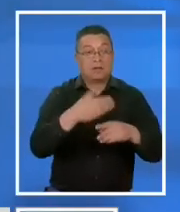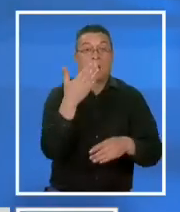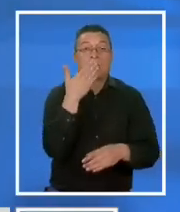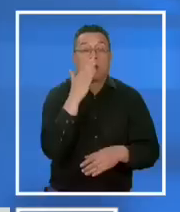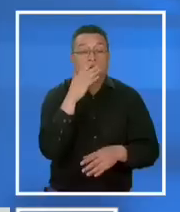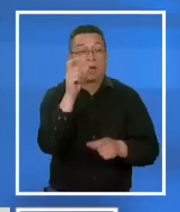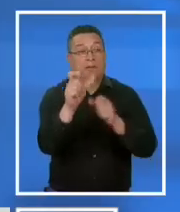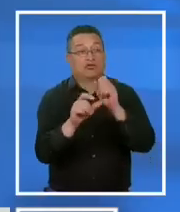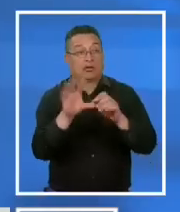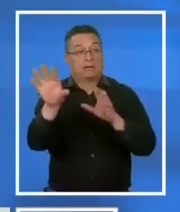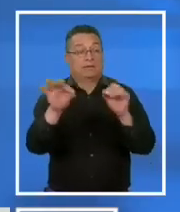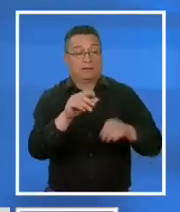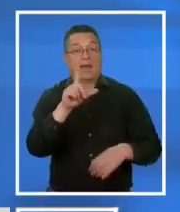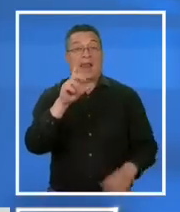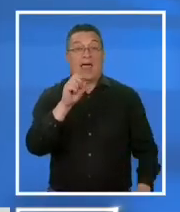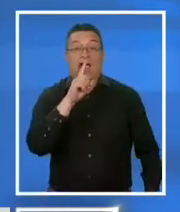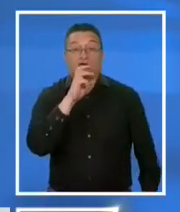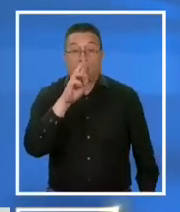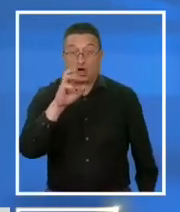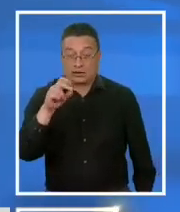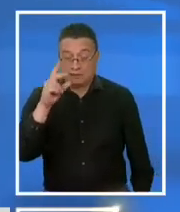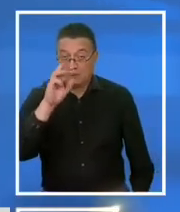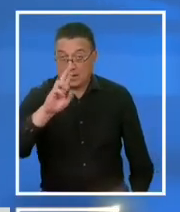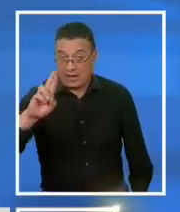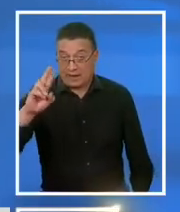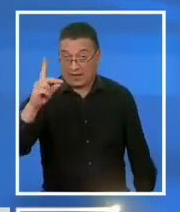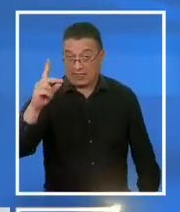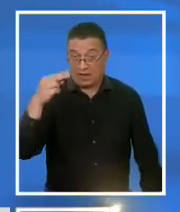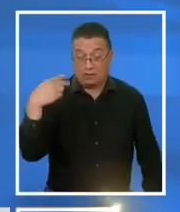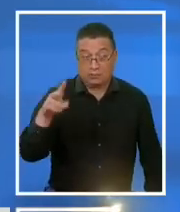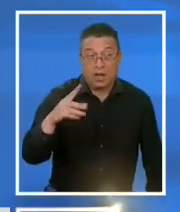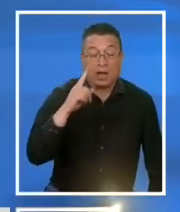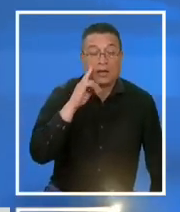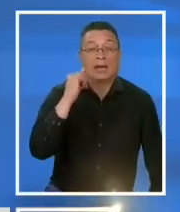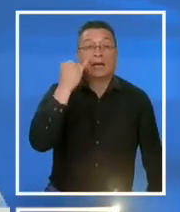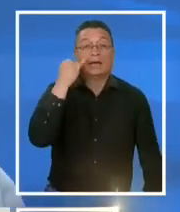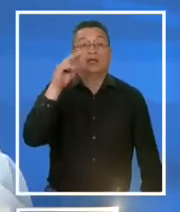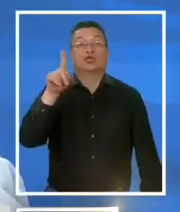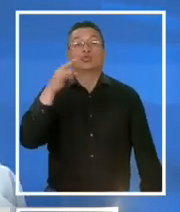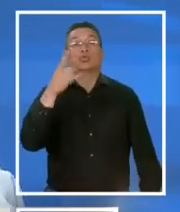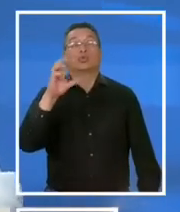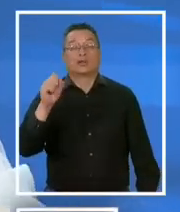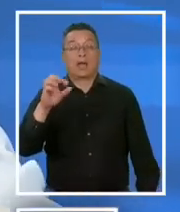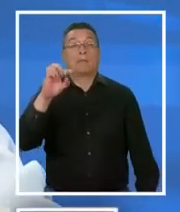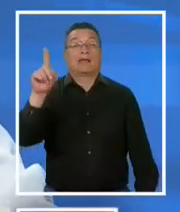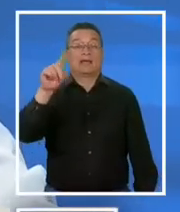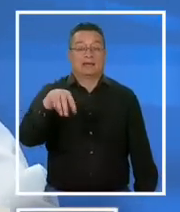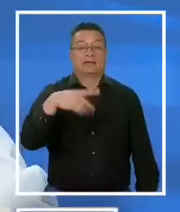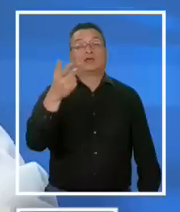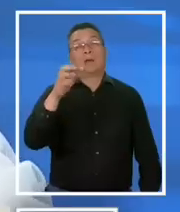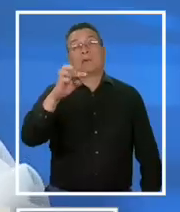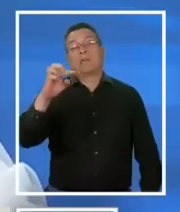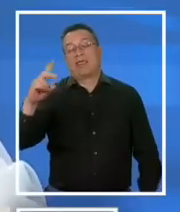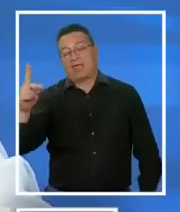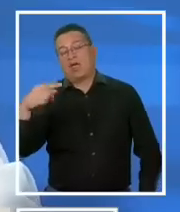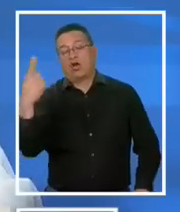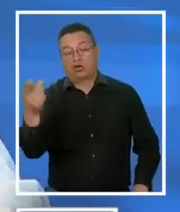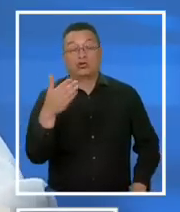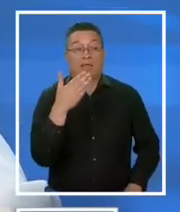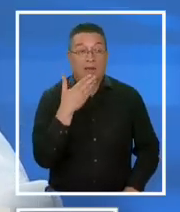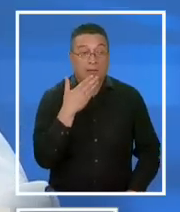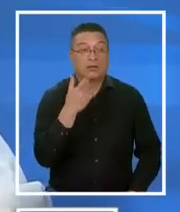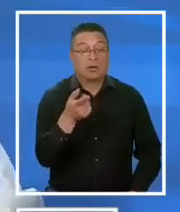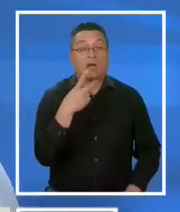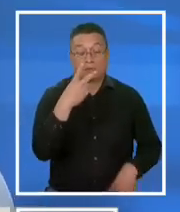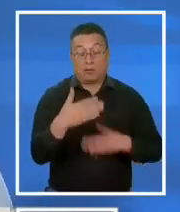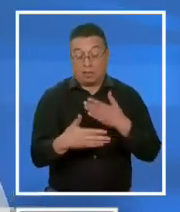elegidas senador la torre Revolución democrática o sea para qué decir el senador insulsa del PS Raúl Soto el PP hoy día ericaedo